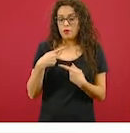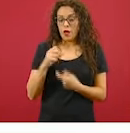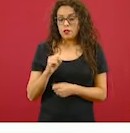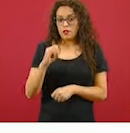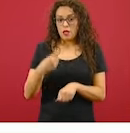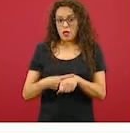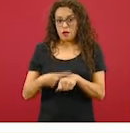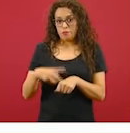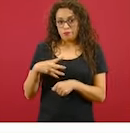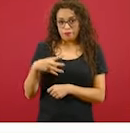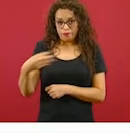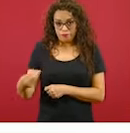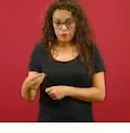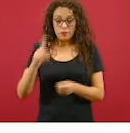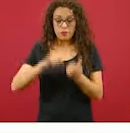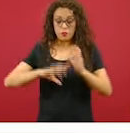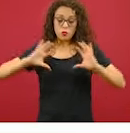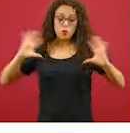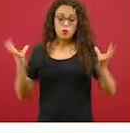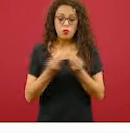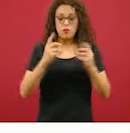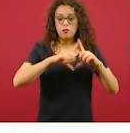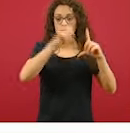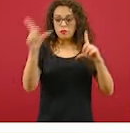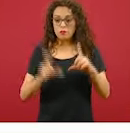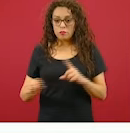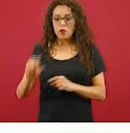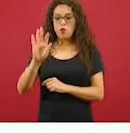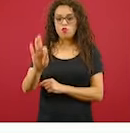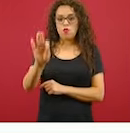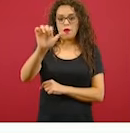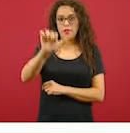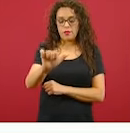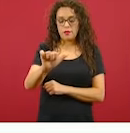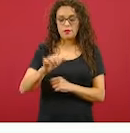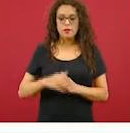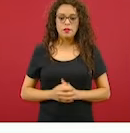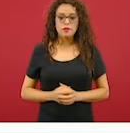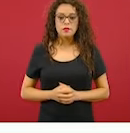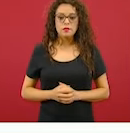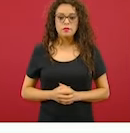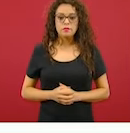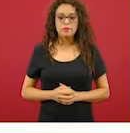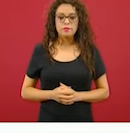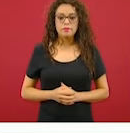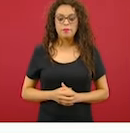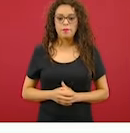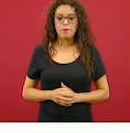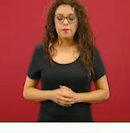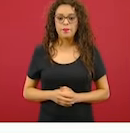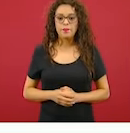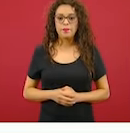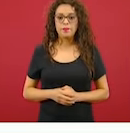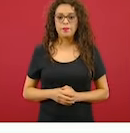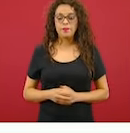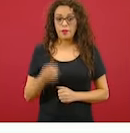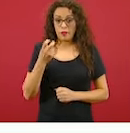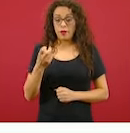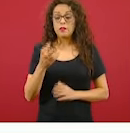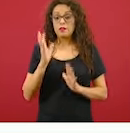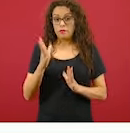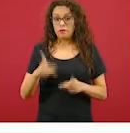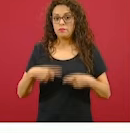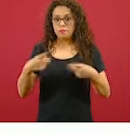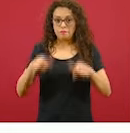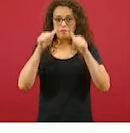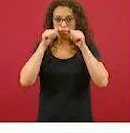totalidad a nivel nacional han sumado 46. Este es un tema que se ha estado tratando, interviniendo y atendiendo desde